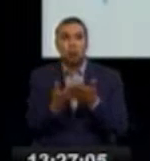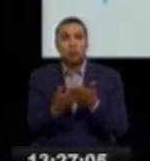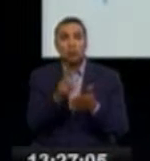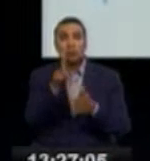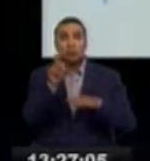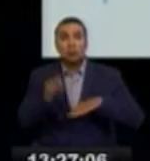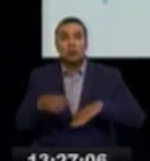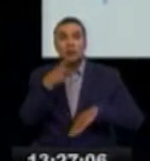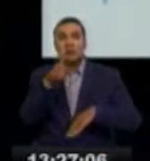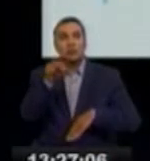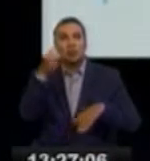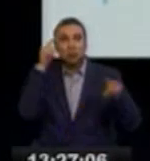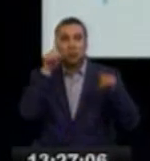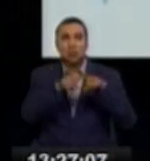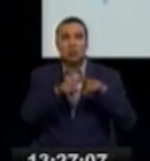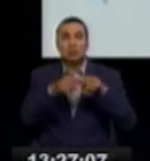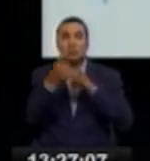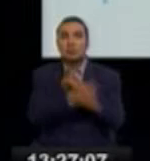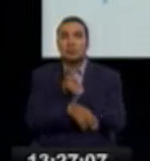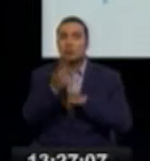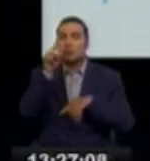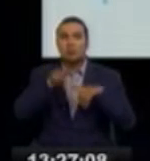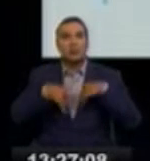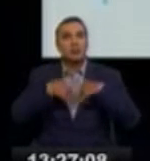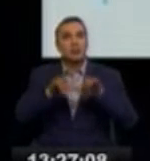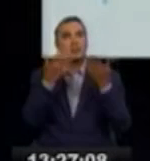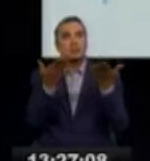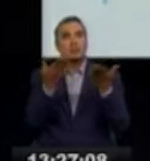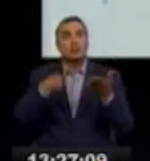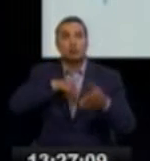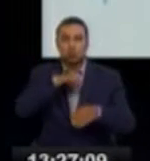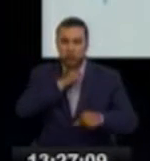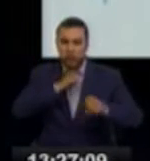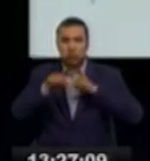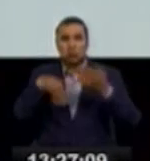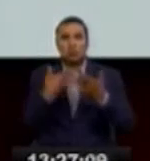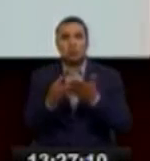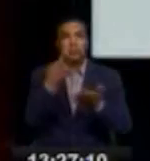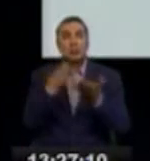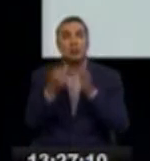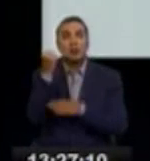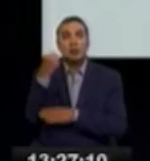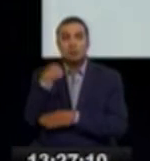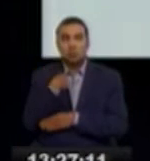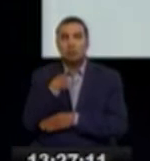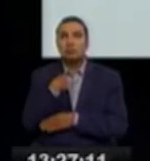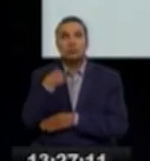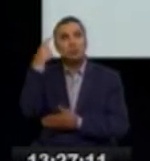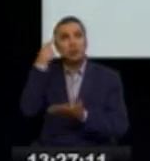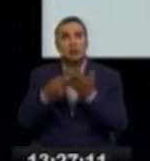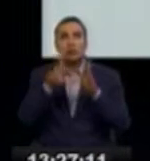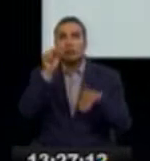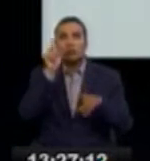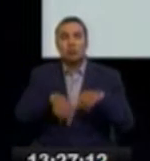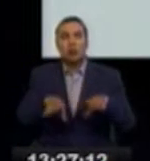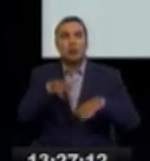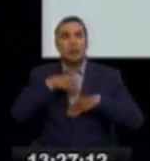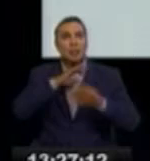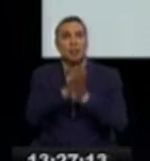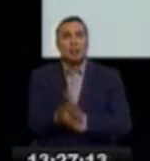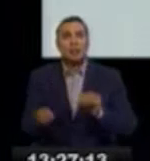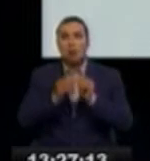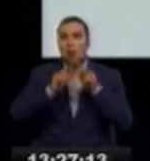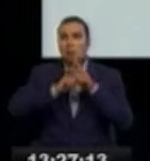juez la desechó el país no puede seguir así realizaré todas las acciones que en derecho me asistan para no permitir más impunidad